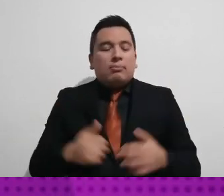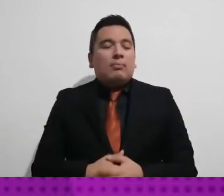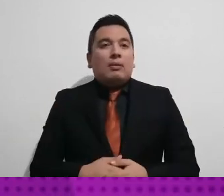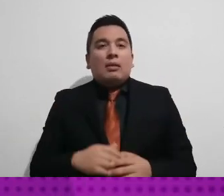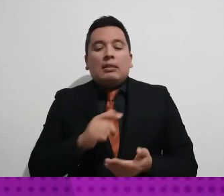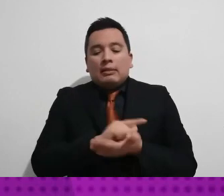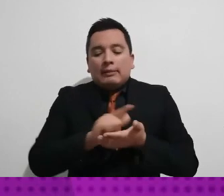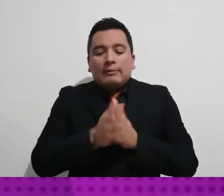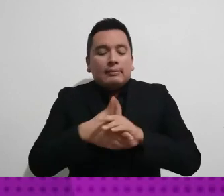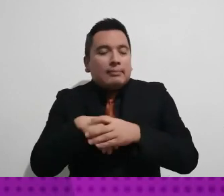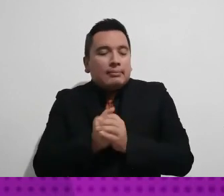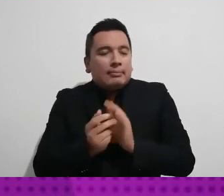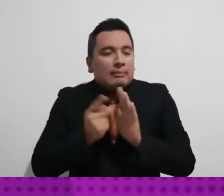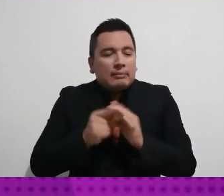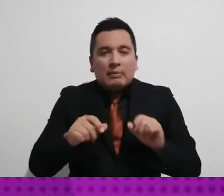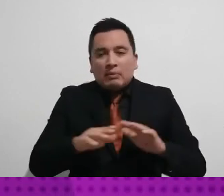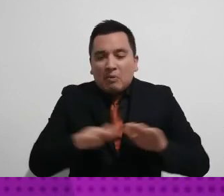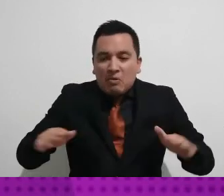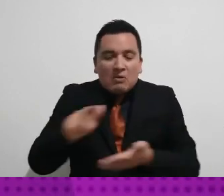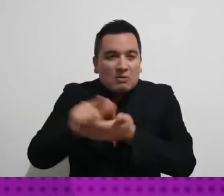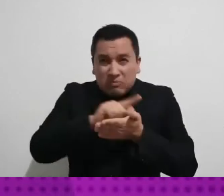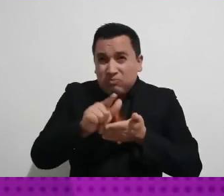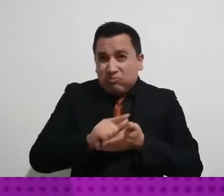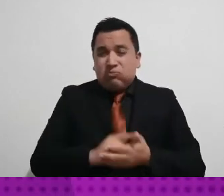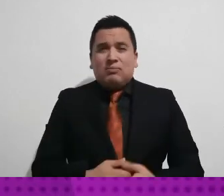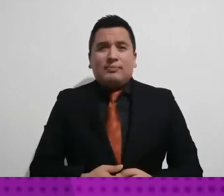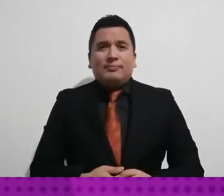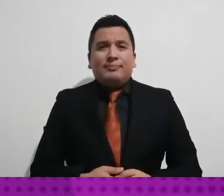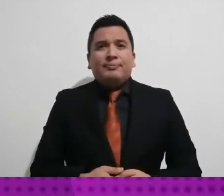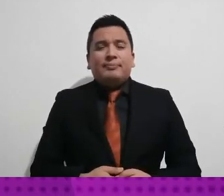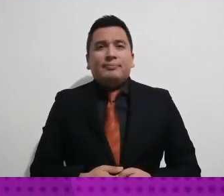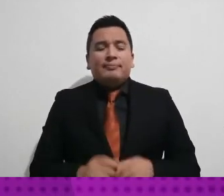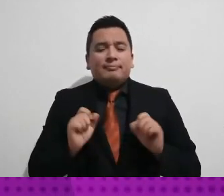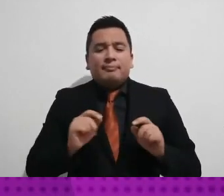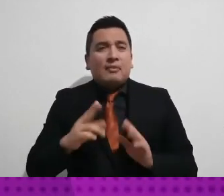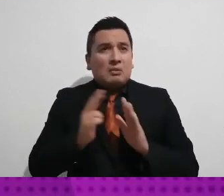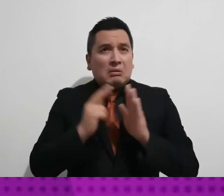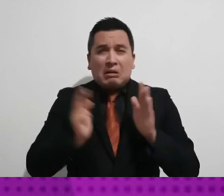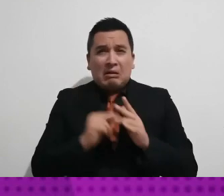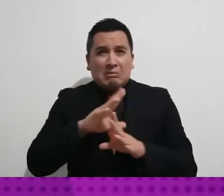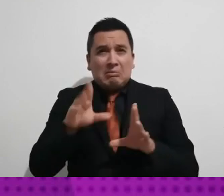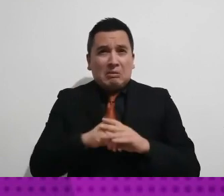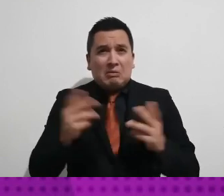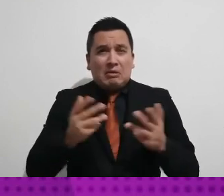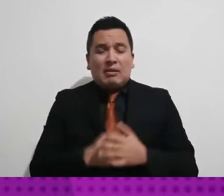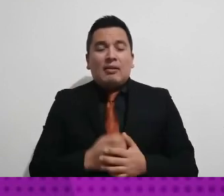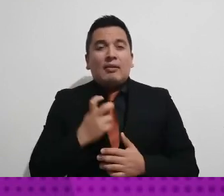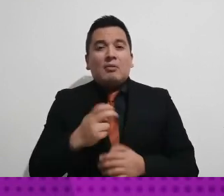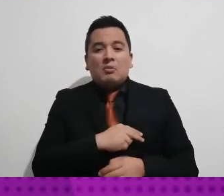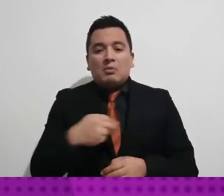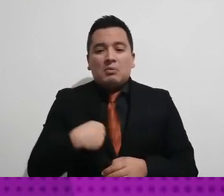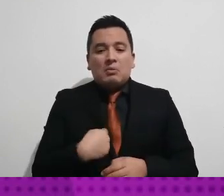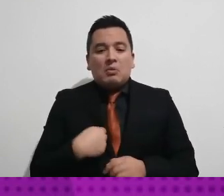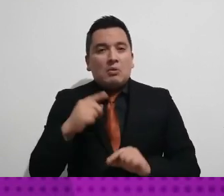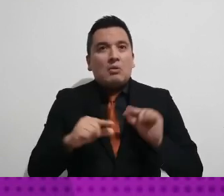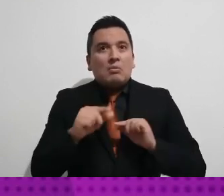distancia, la sanitización constante de manos y superficies, la regulación de todas las actividades fue lo